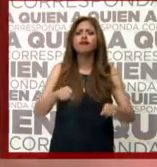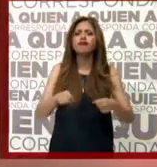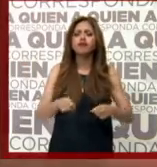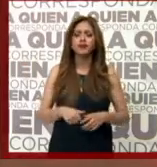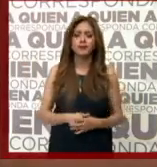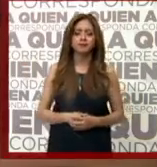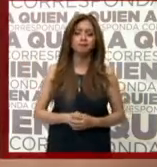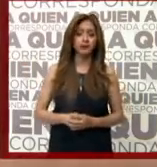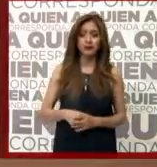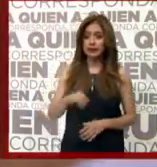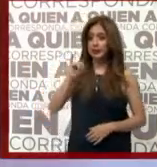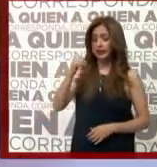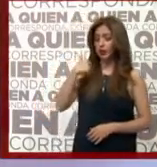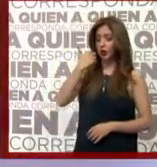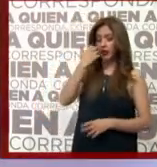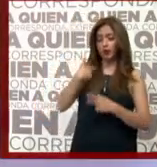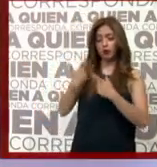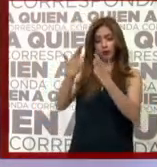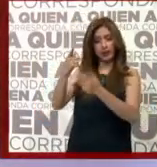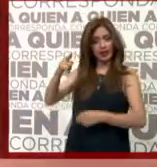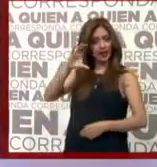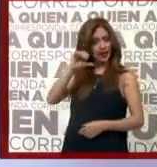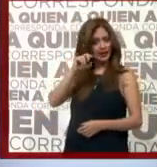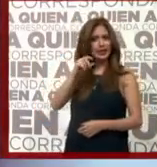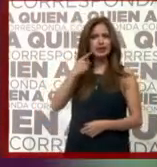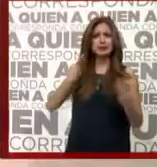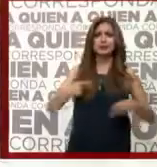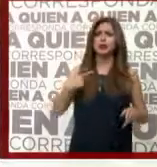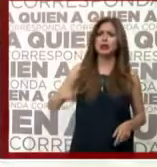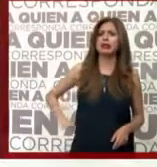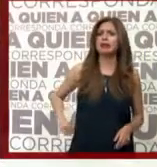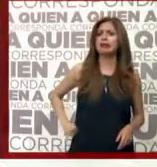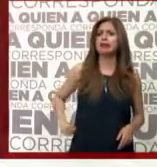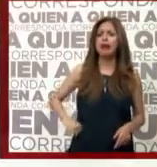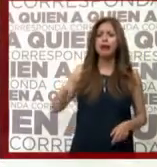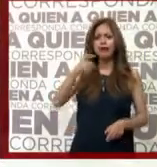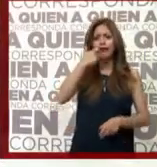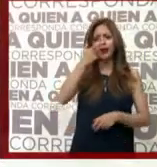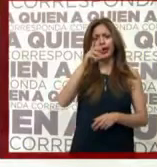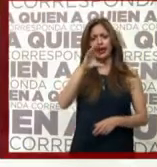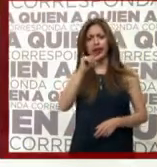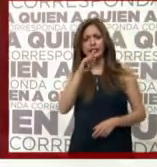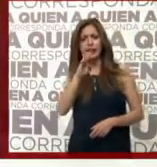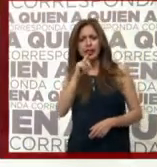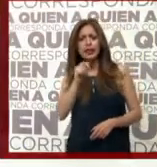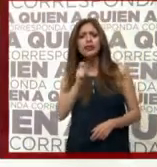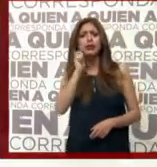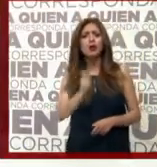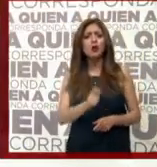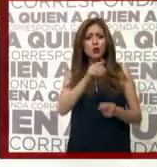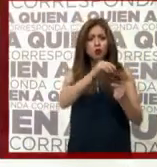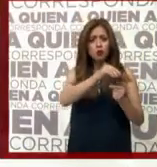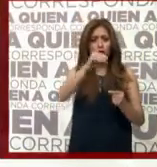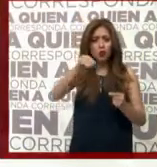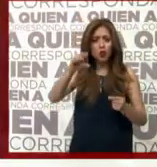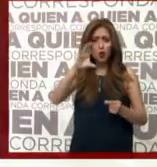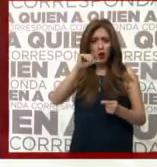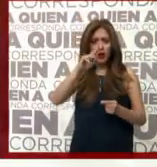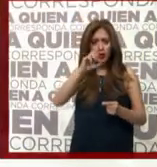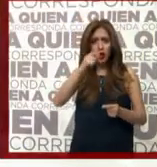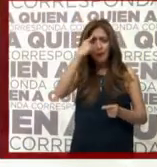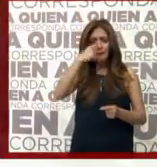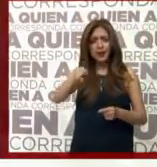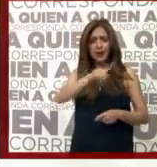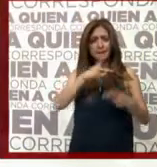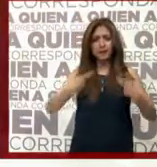yo pensaba darlos en casetas a las personas que estén interesados, que se den una cita en casetas. ¿Por qué? Porque sí son piezas de colección para realmente